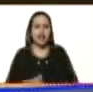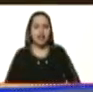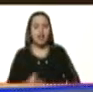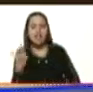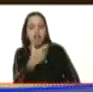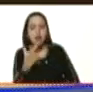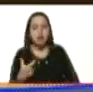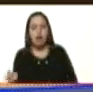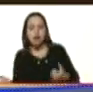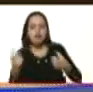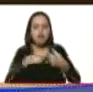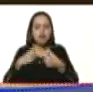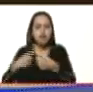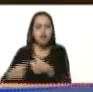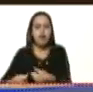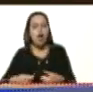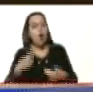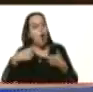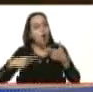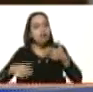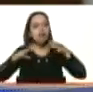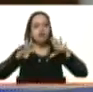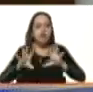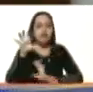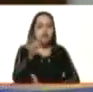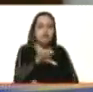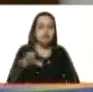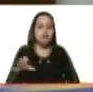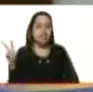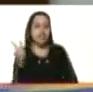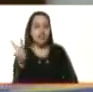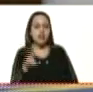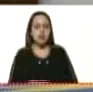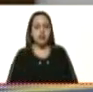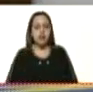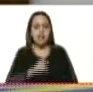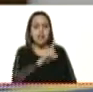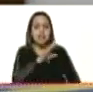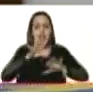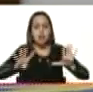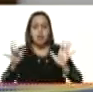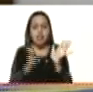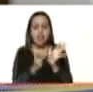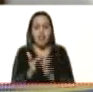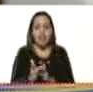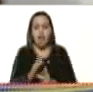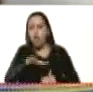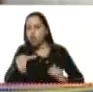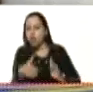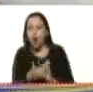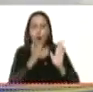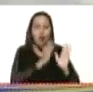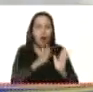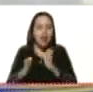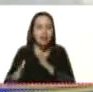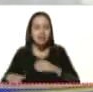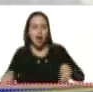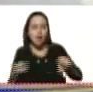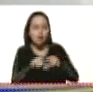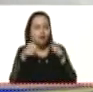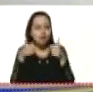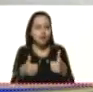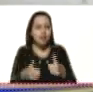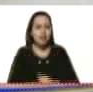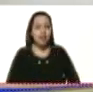provincias originarias de Venezuela. El 19 de abril todo sale según lo planeado. El propio Rocio, que había actuado